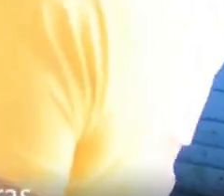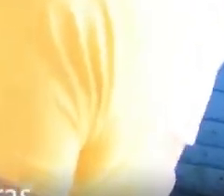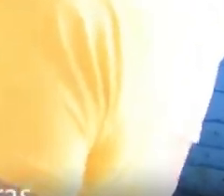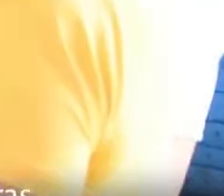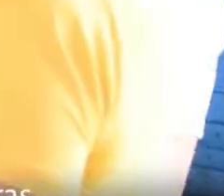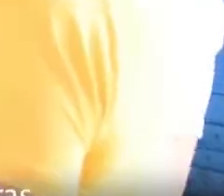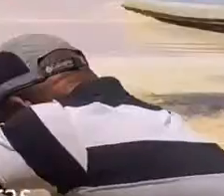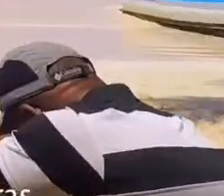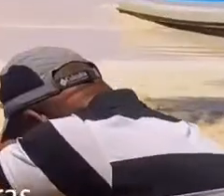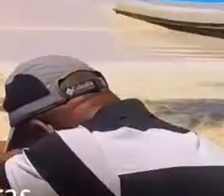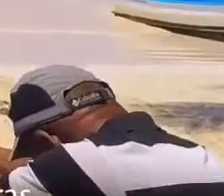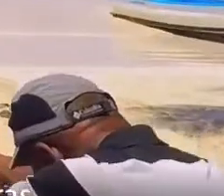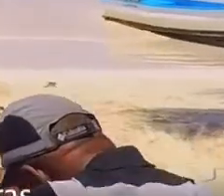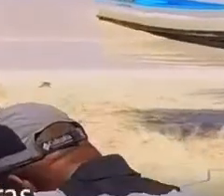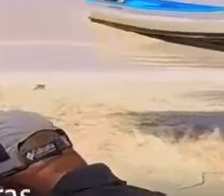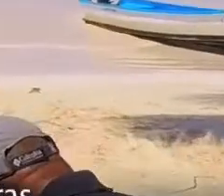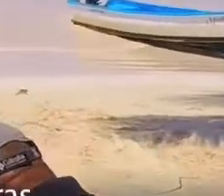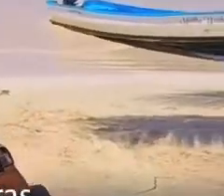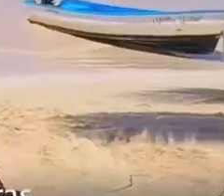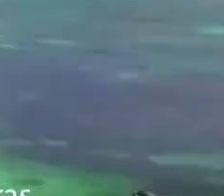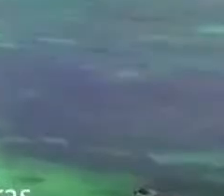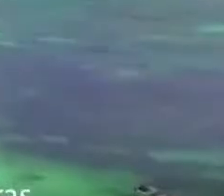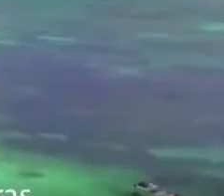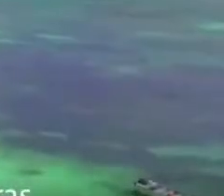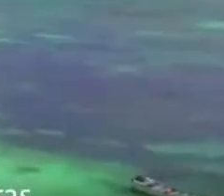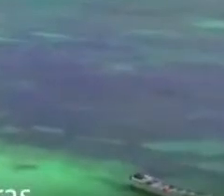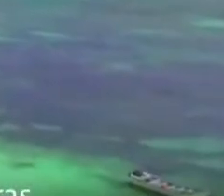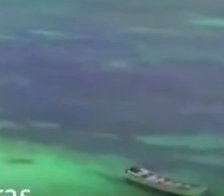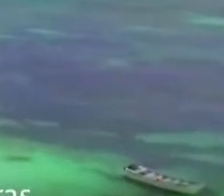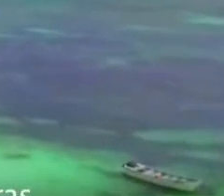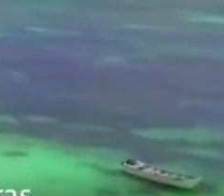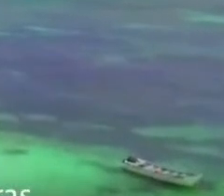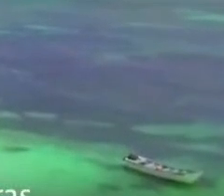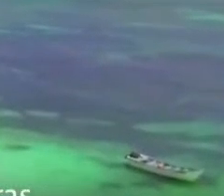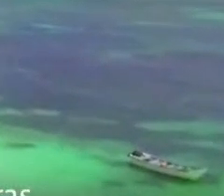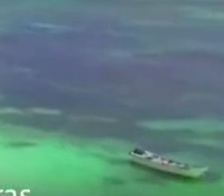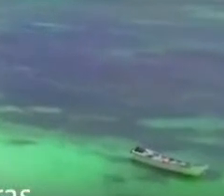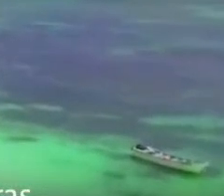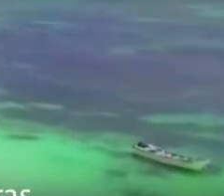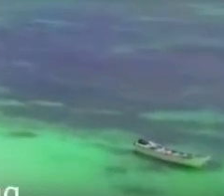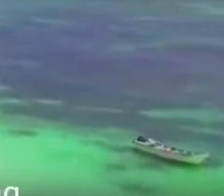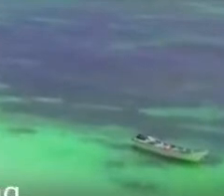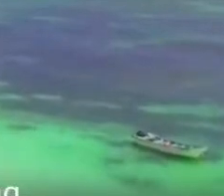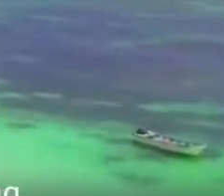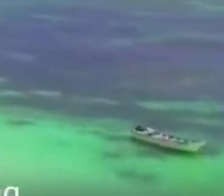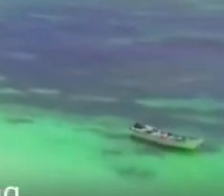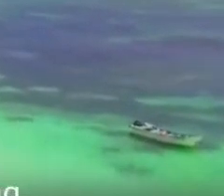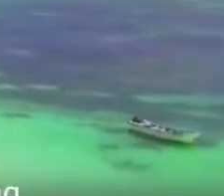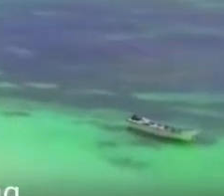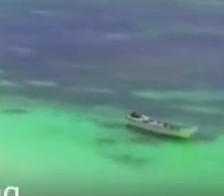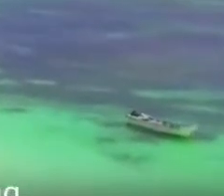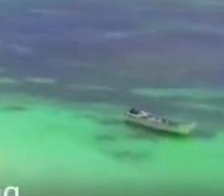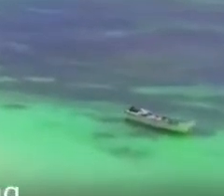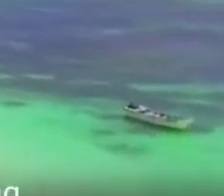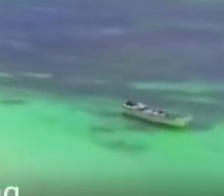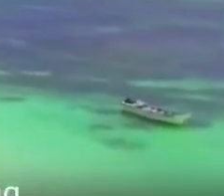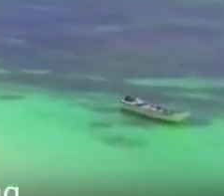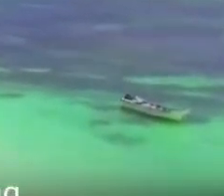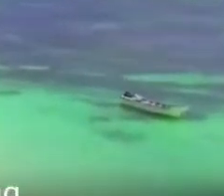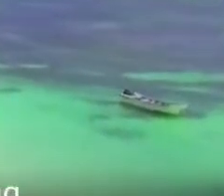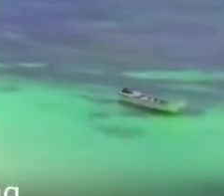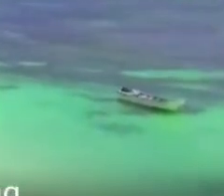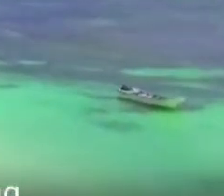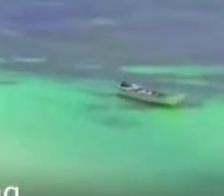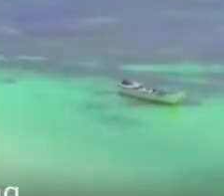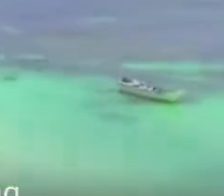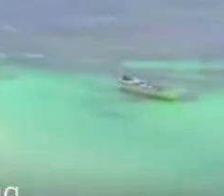turismo rural digital en las galeras llevará a esta región a un turismo más inclusivo y sostenible que cambiará las condiciones de